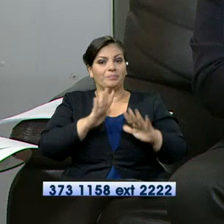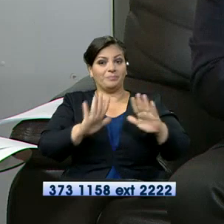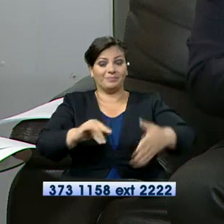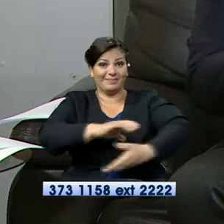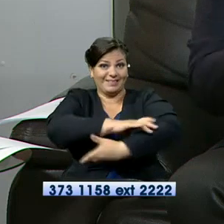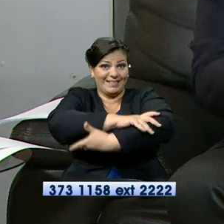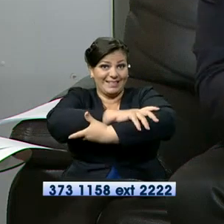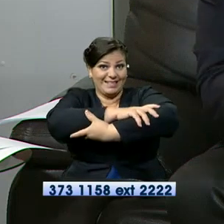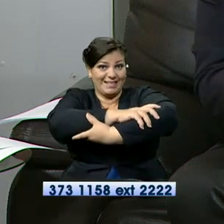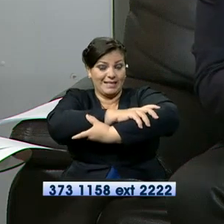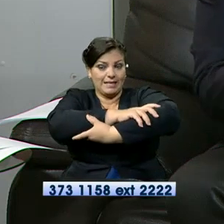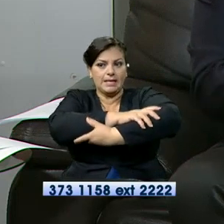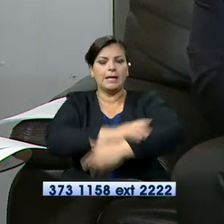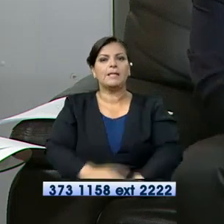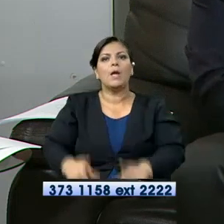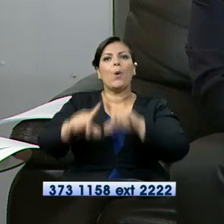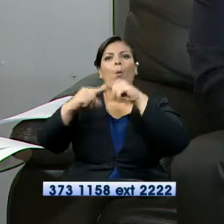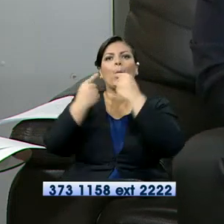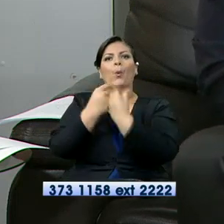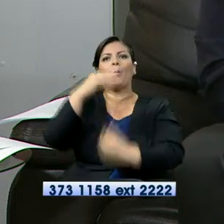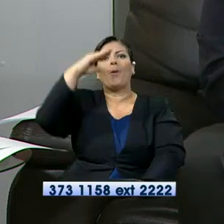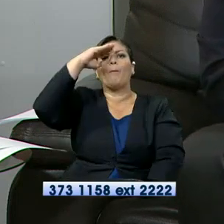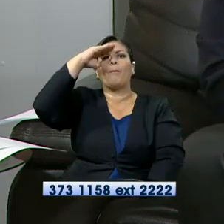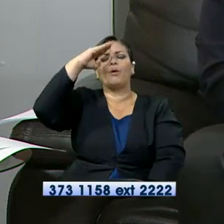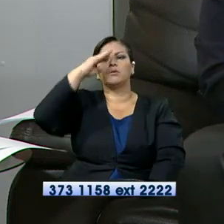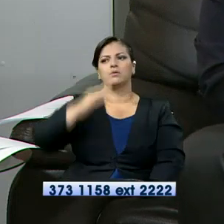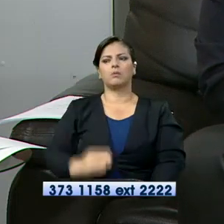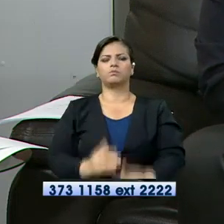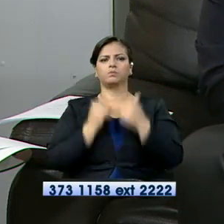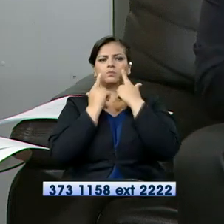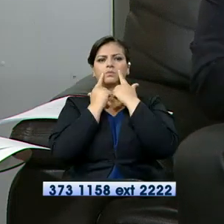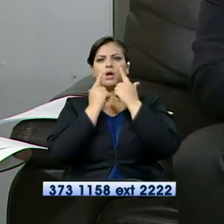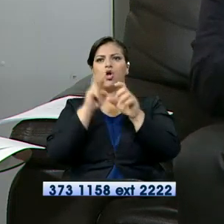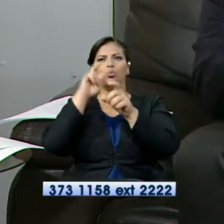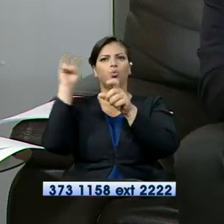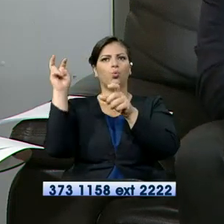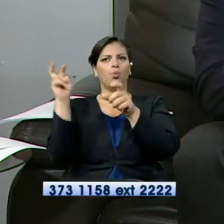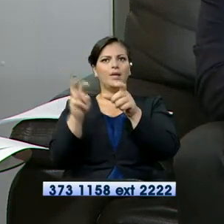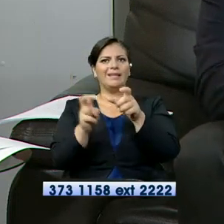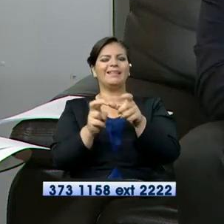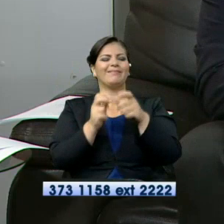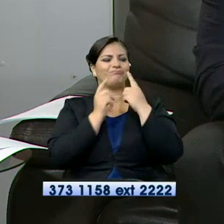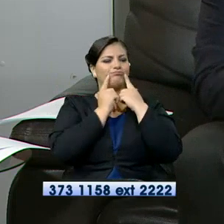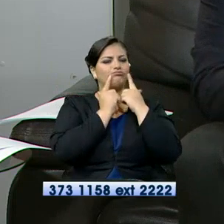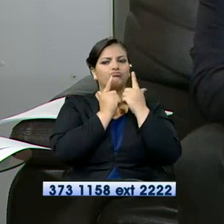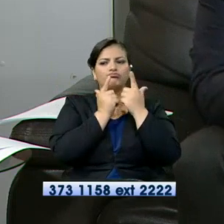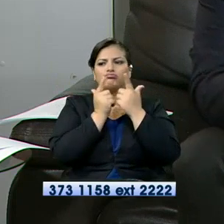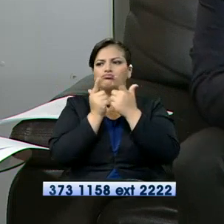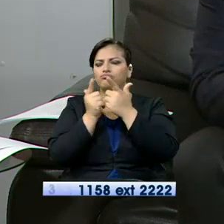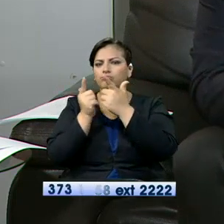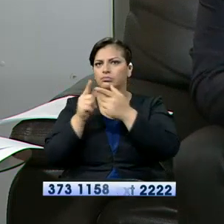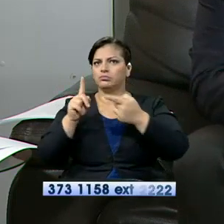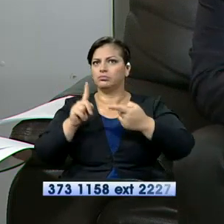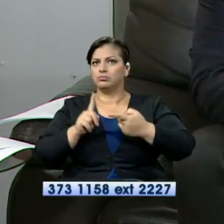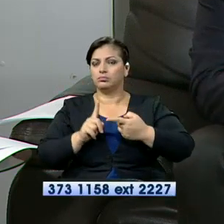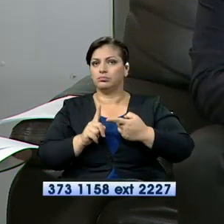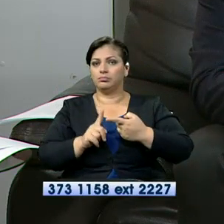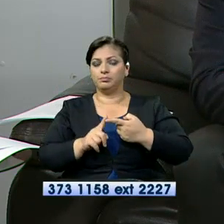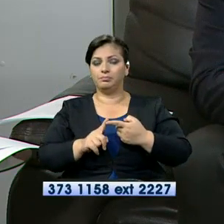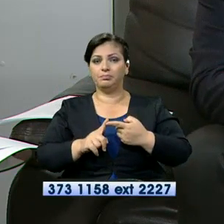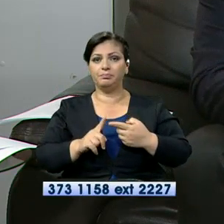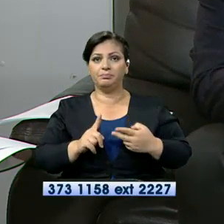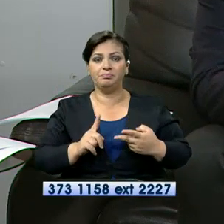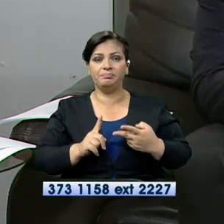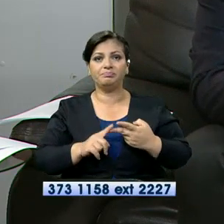adoptadas luego del asalto del pasado viernes. Un experto en seguridad cree que el problema de fondo radica en la concesión